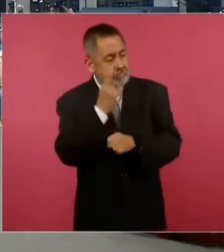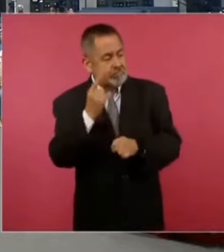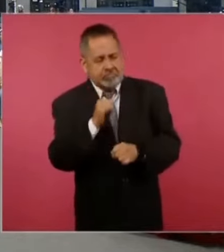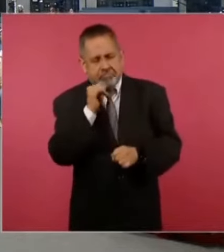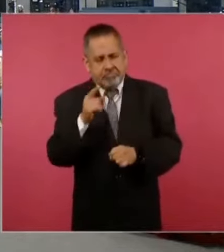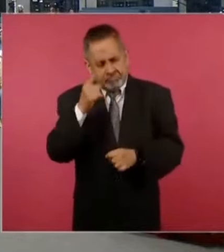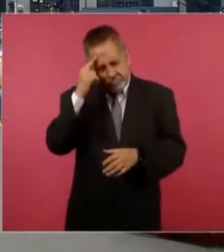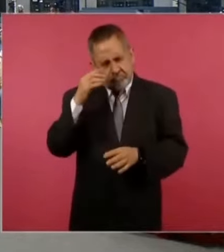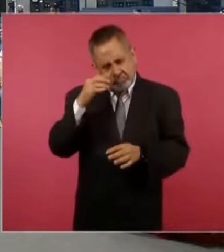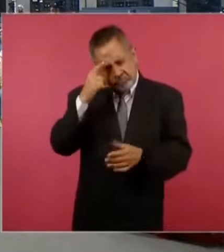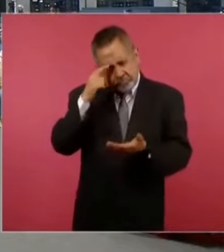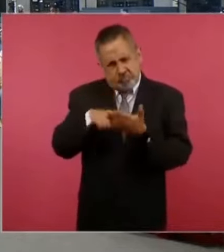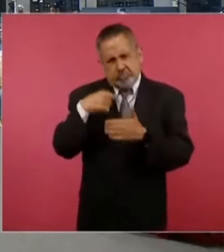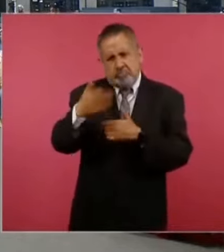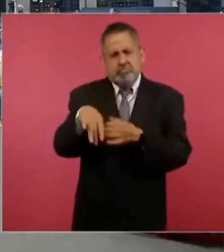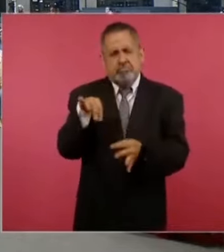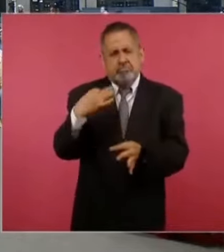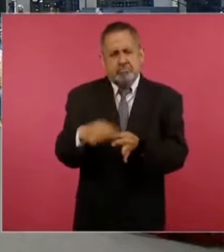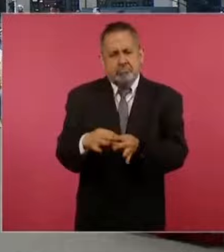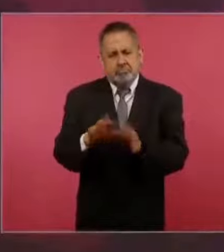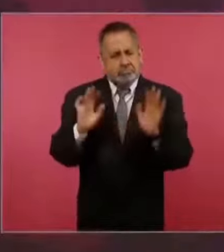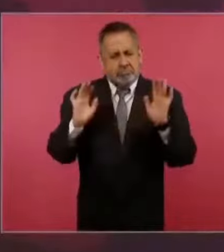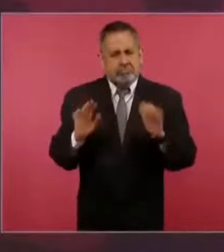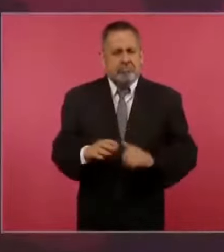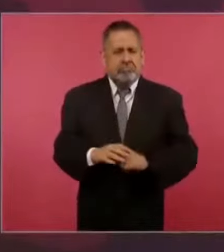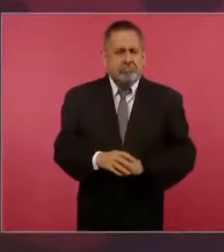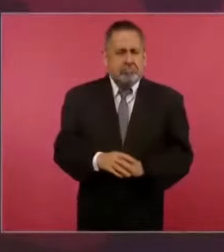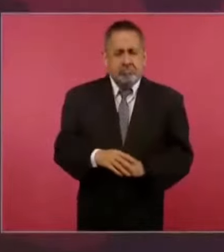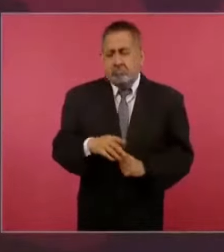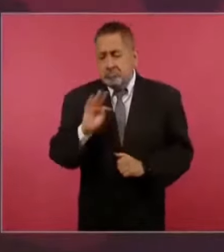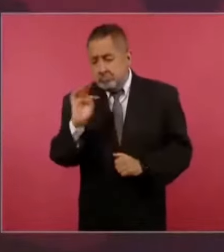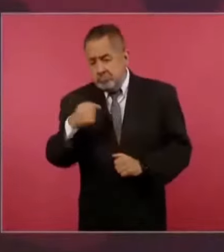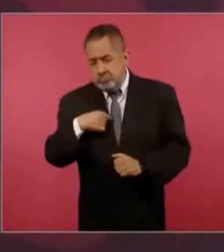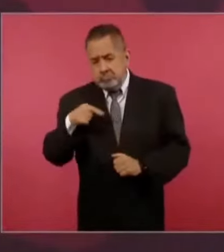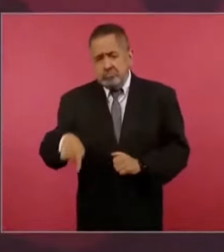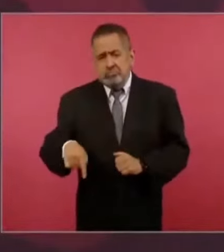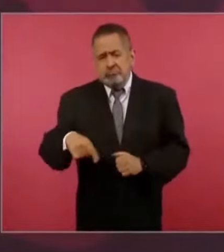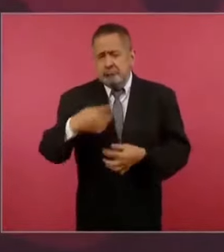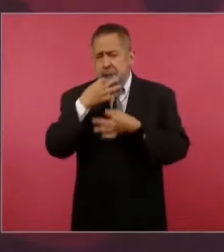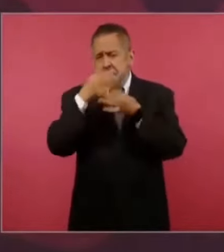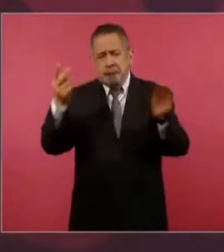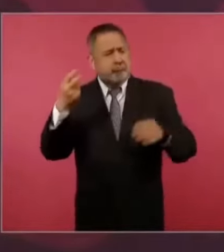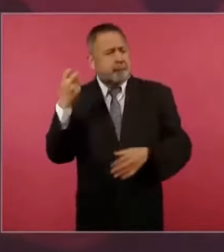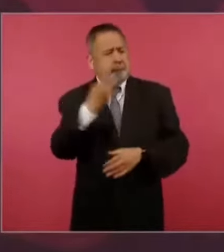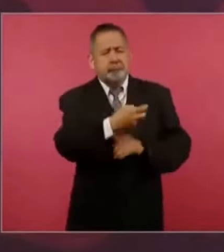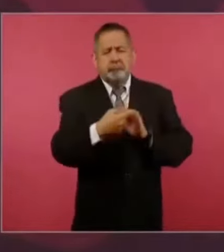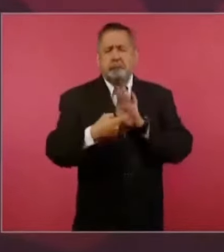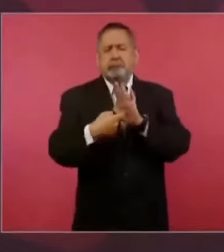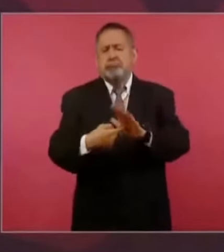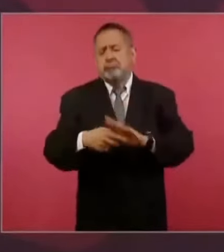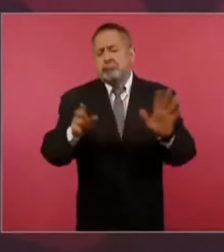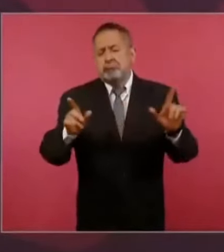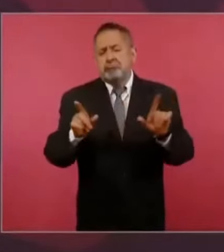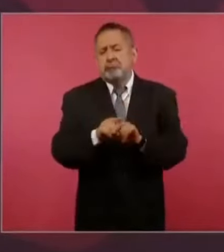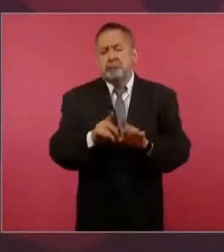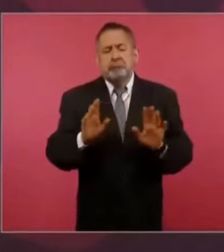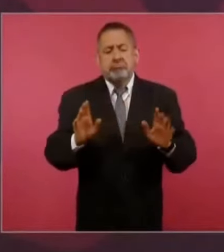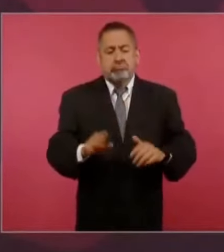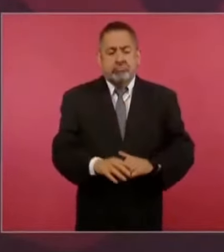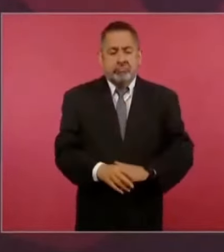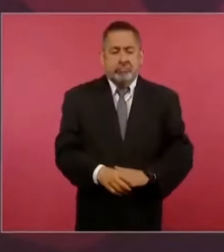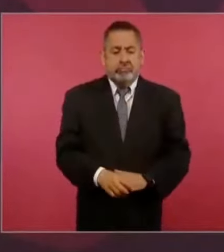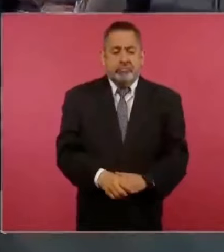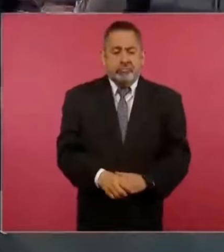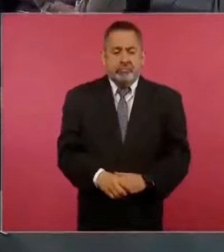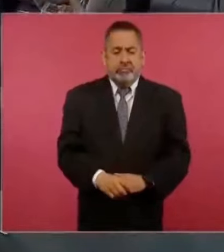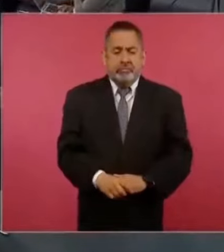incumplan sí este si no aquí se los vamos a decir